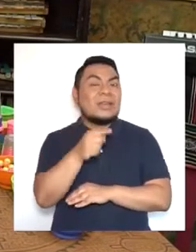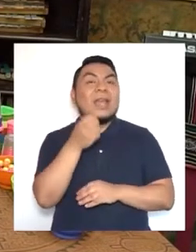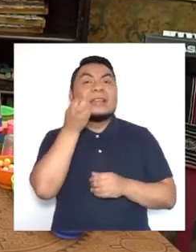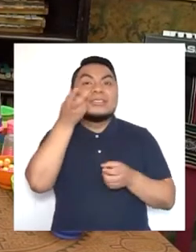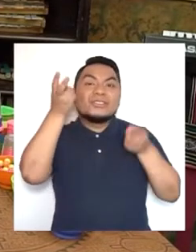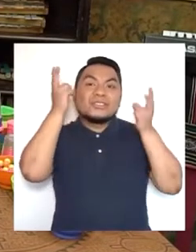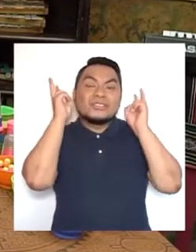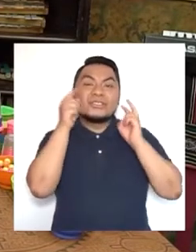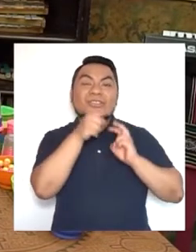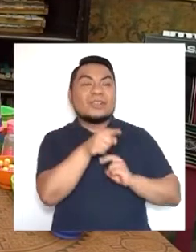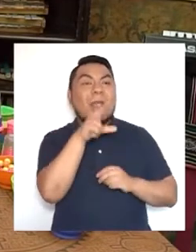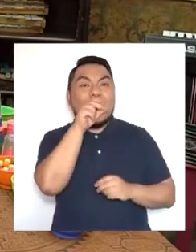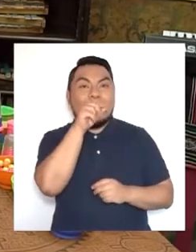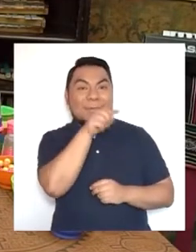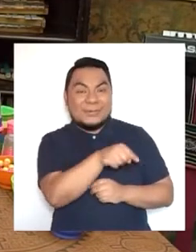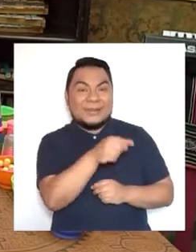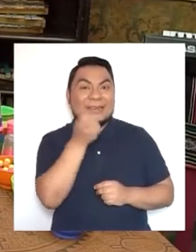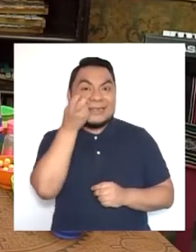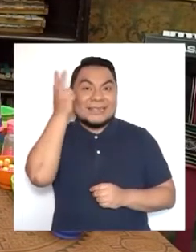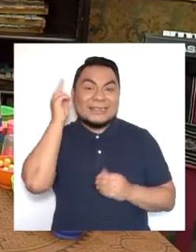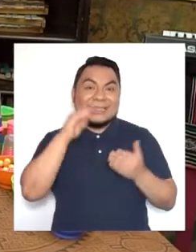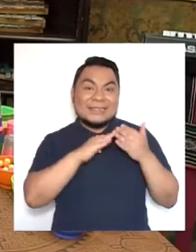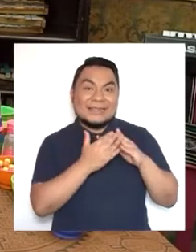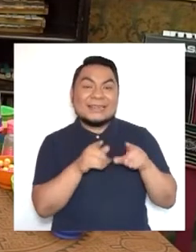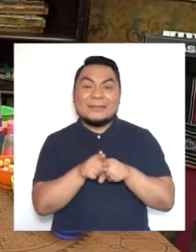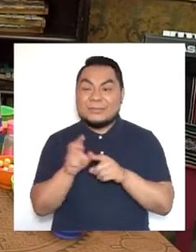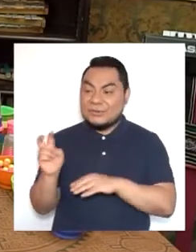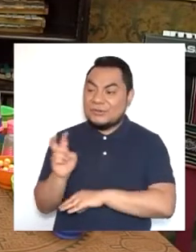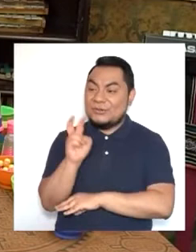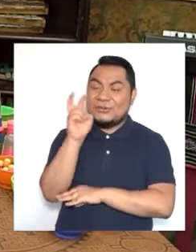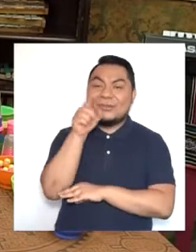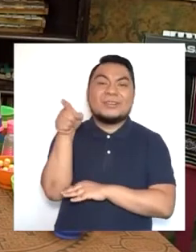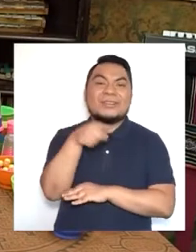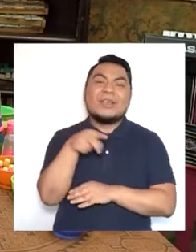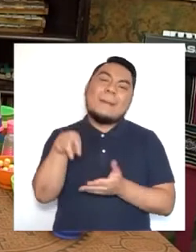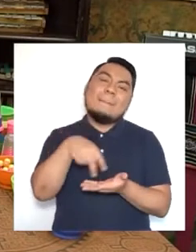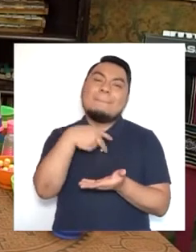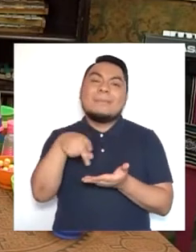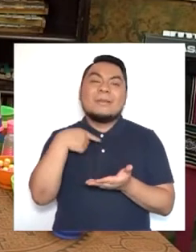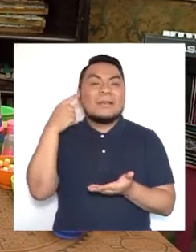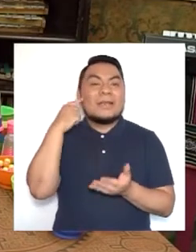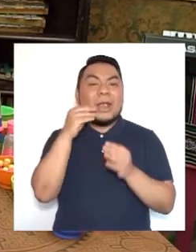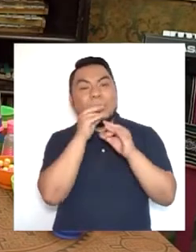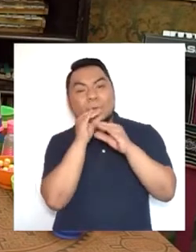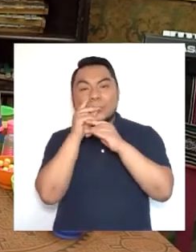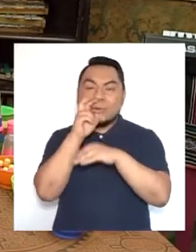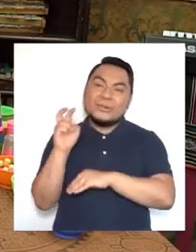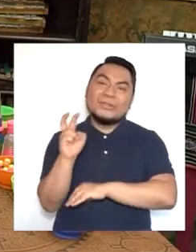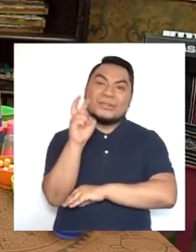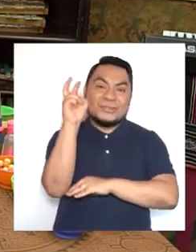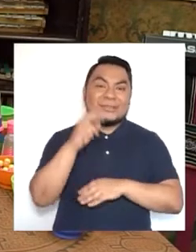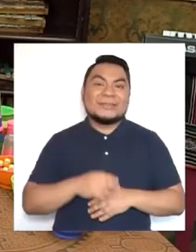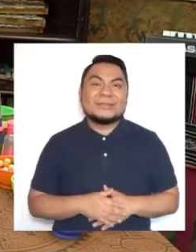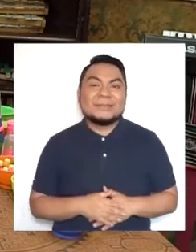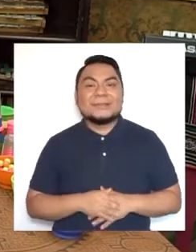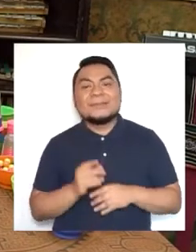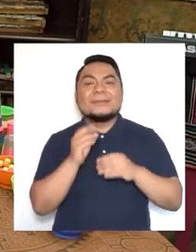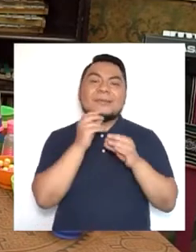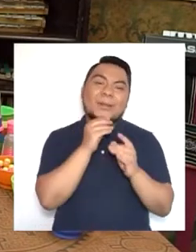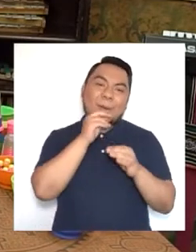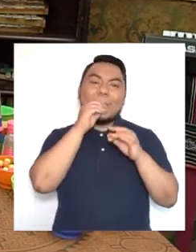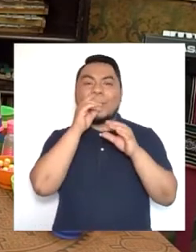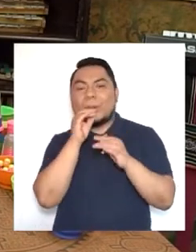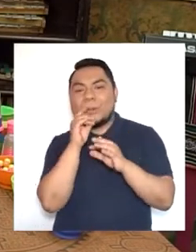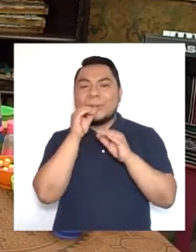canción Shipiba del Pato? También estaba nuestra amiga Anaconda, que siempre sale a bailar cuando escucha su canción.